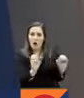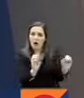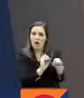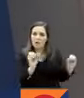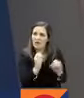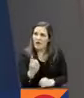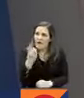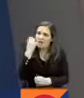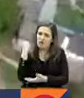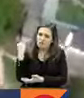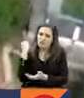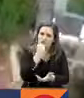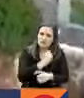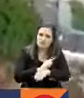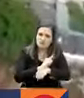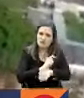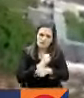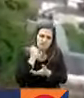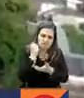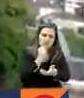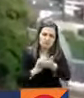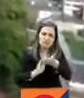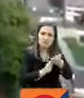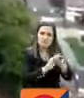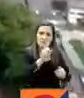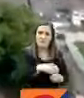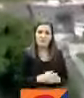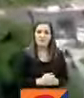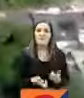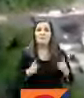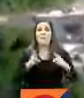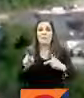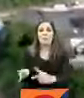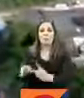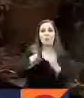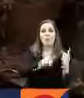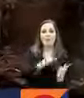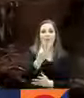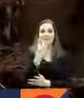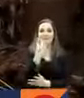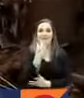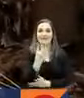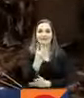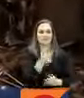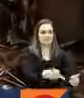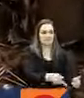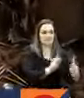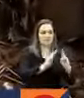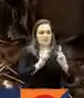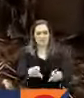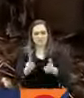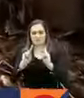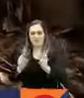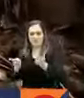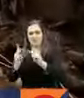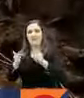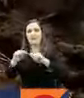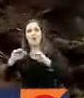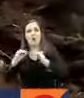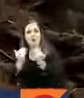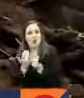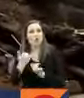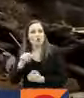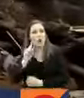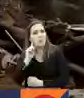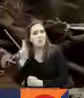en el manejo de los recursos. A la fecha, también se han construido 3 puentes en las vías alternas. Comenzaron las obras del nuevo colegio. Se entregó la